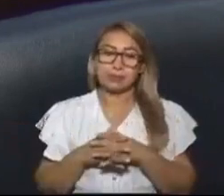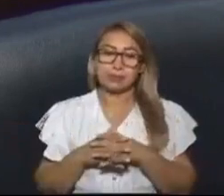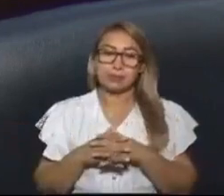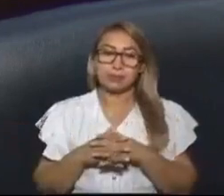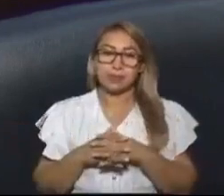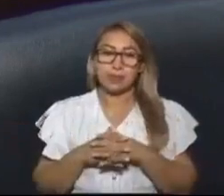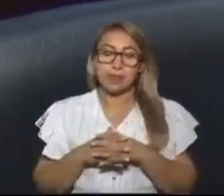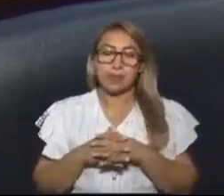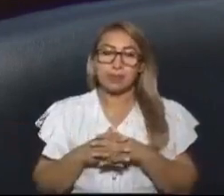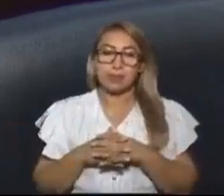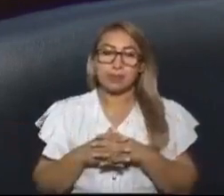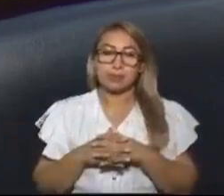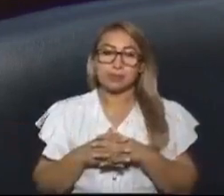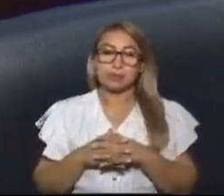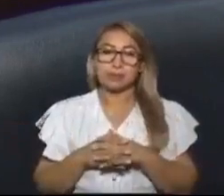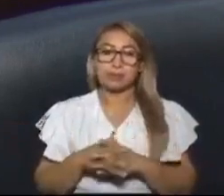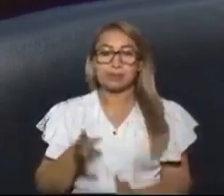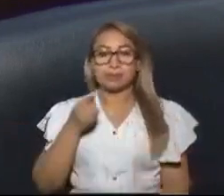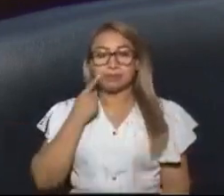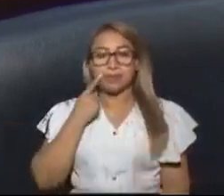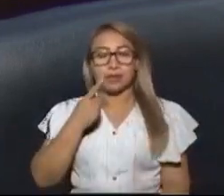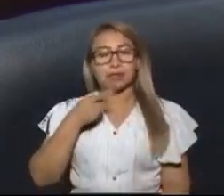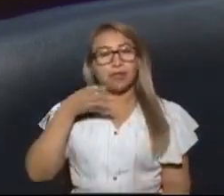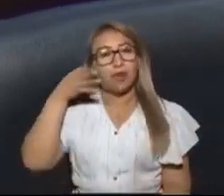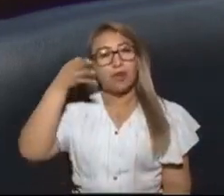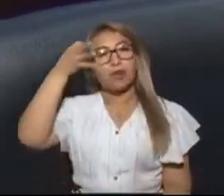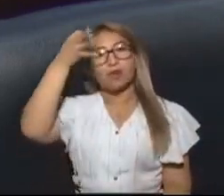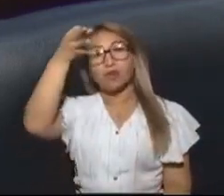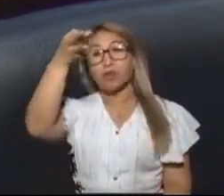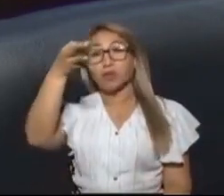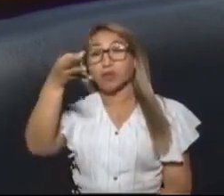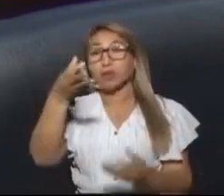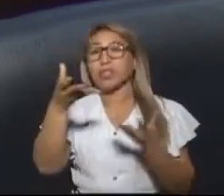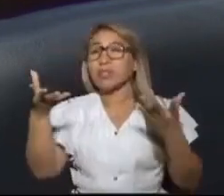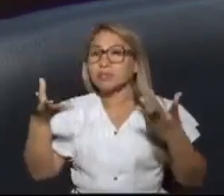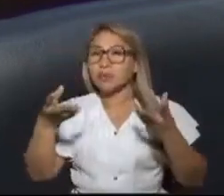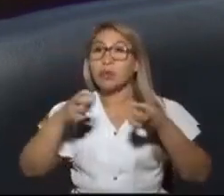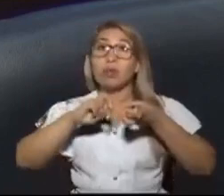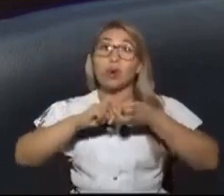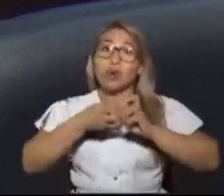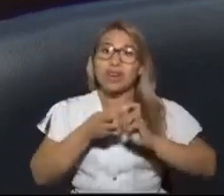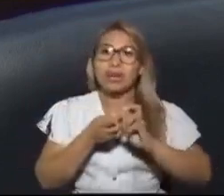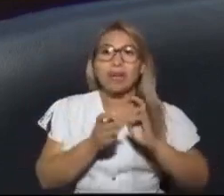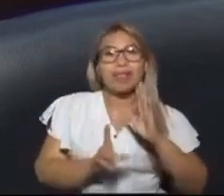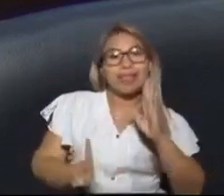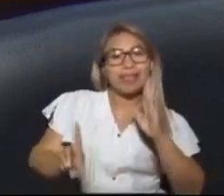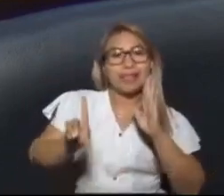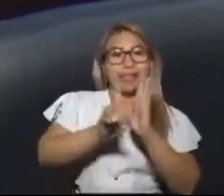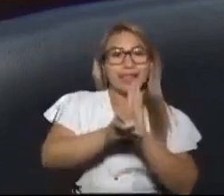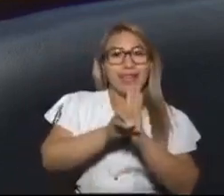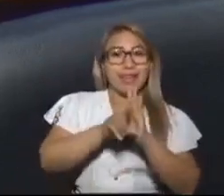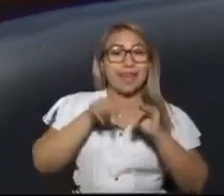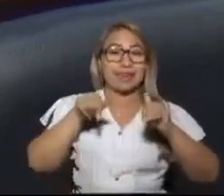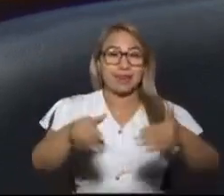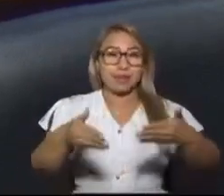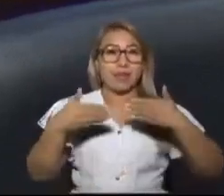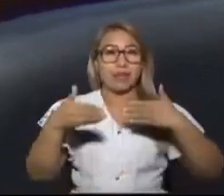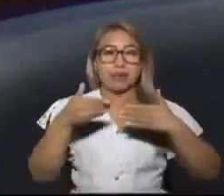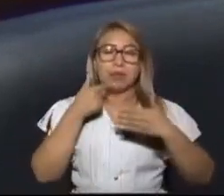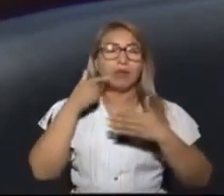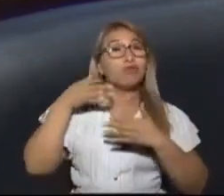Aún sabiendo que esto traerá en un futuro grandísimas consecuencias legales a nuestro país,